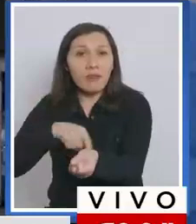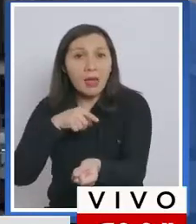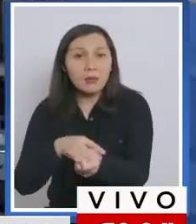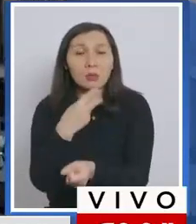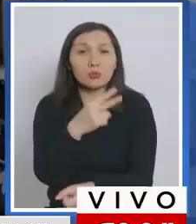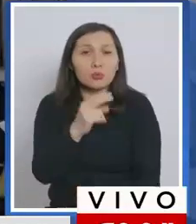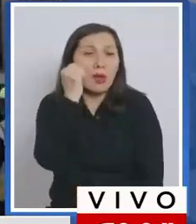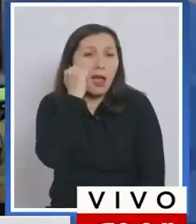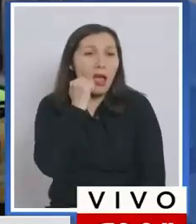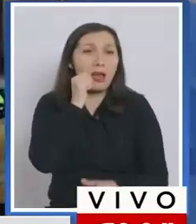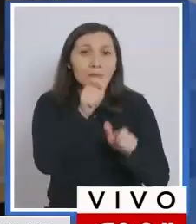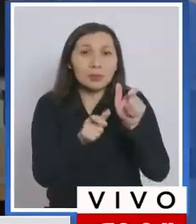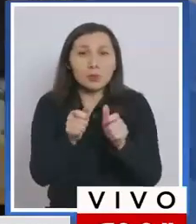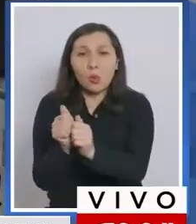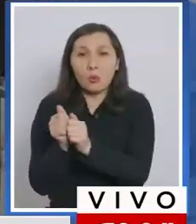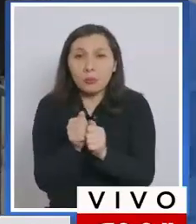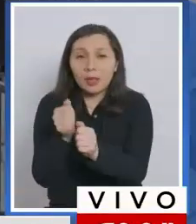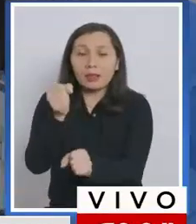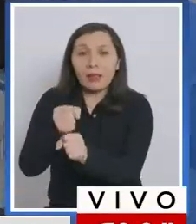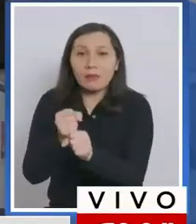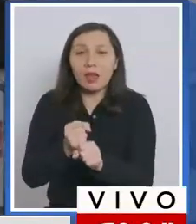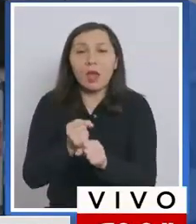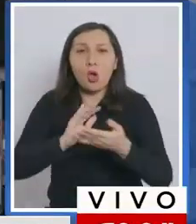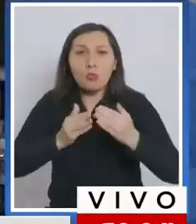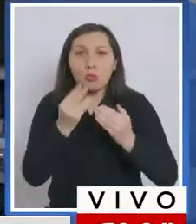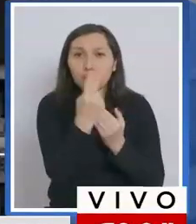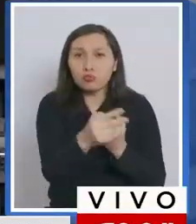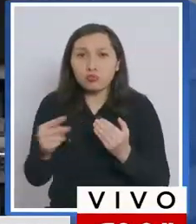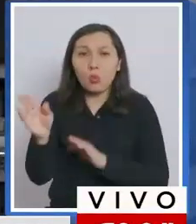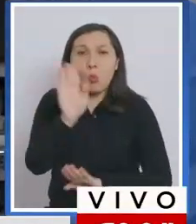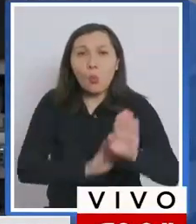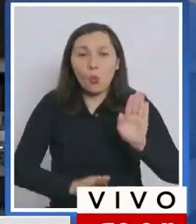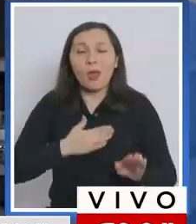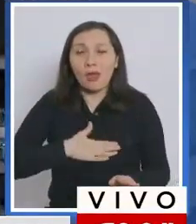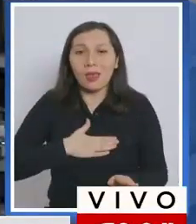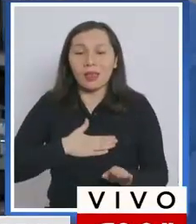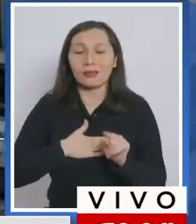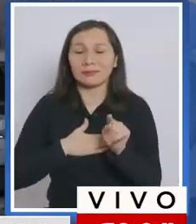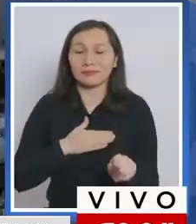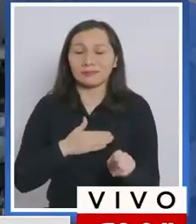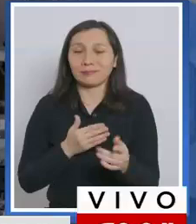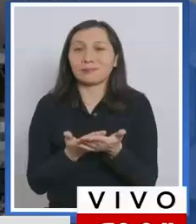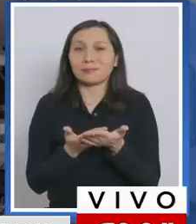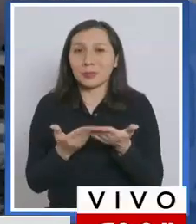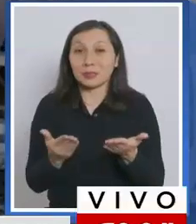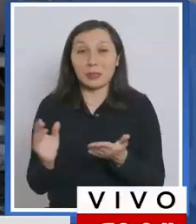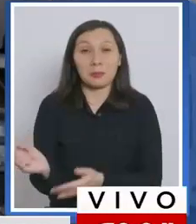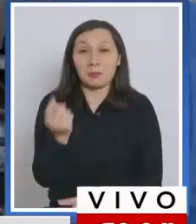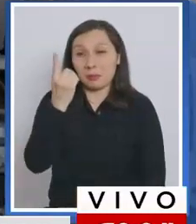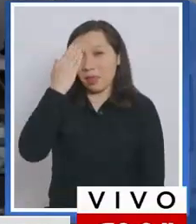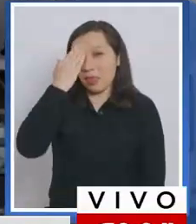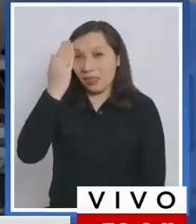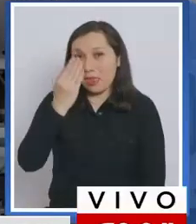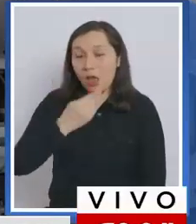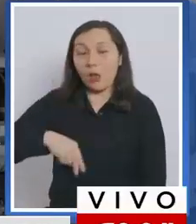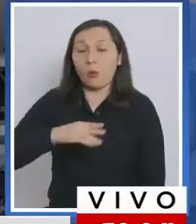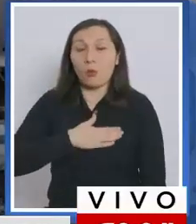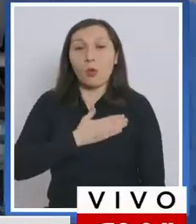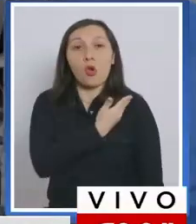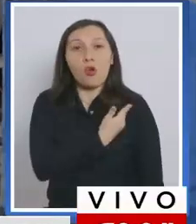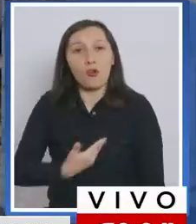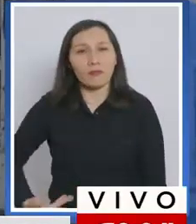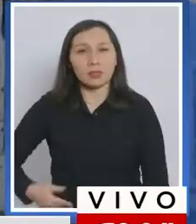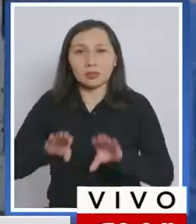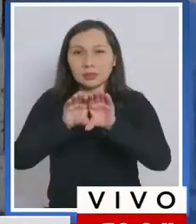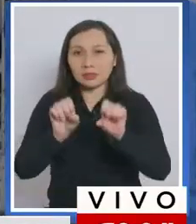sus seres queridos de sus compañeros de trabajo de sus comunidades por eso desde el primer día nuestro gobierno el